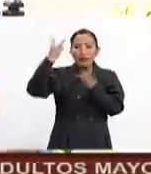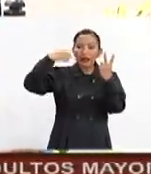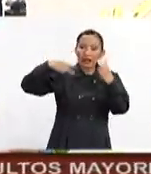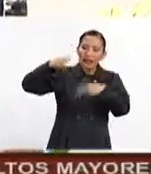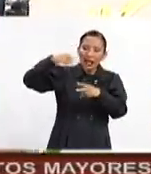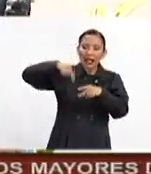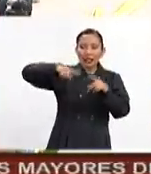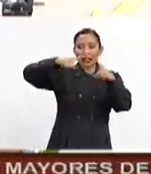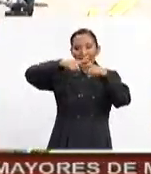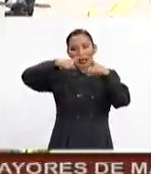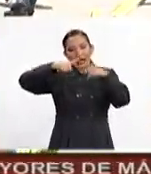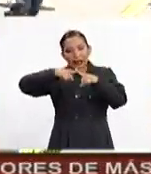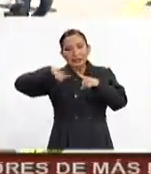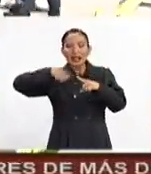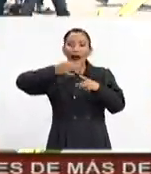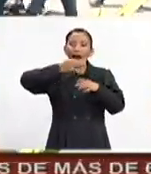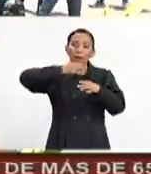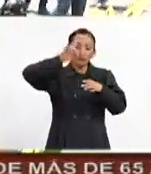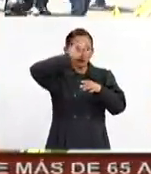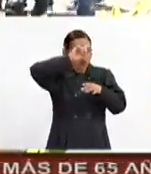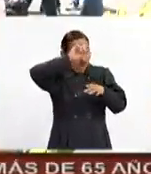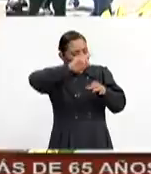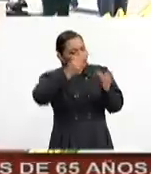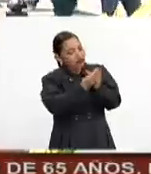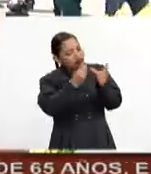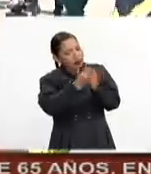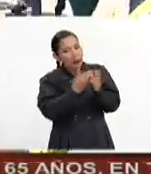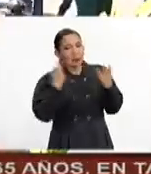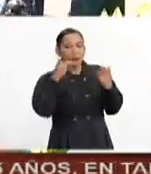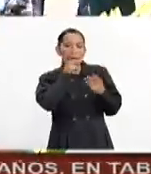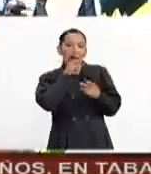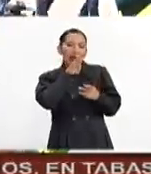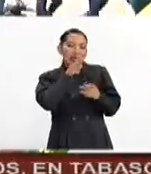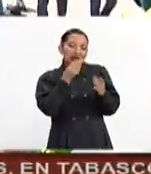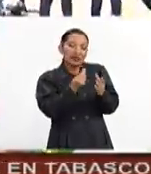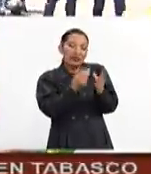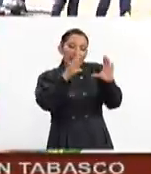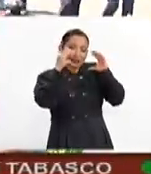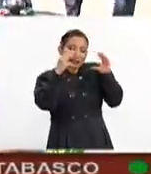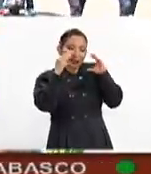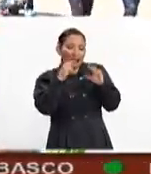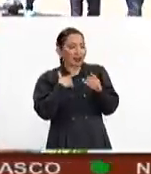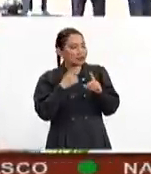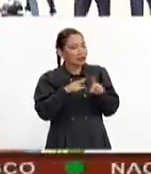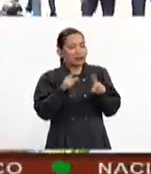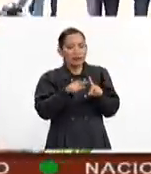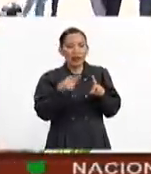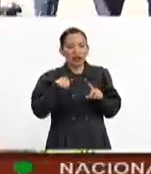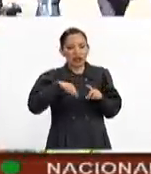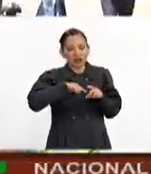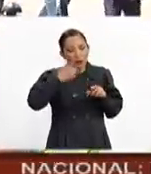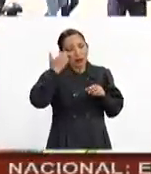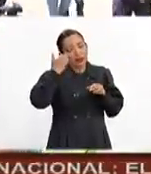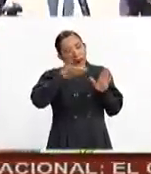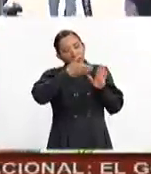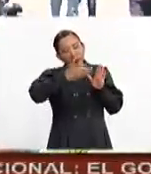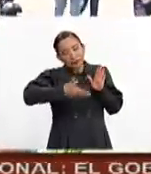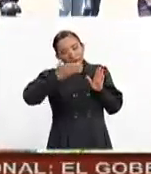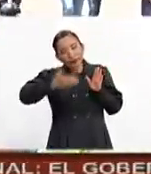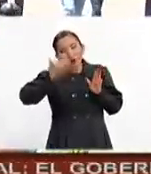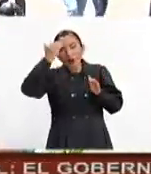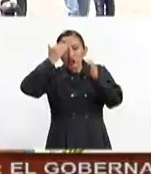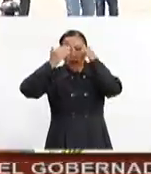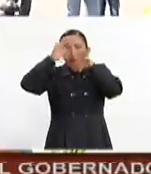a la iglesia, lo que nos han inculcado nuestros padres también. Y de igual forma, uno va a través del tiempo,